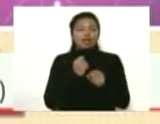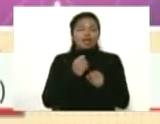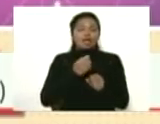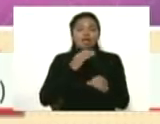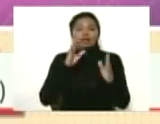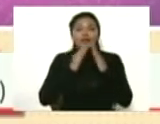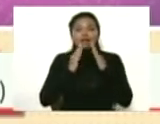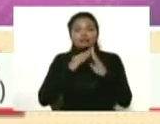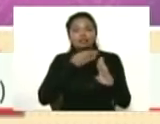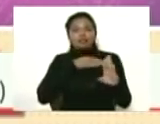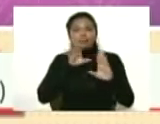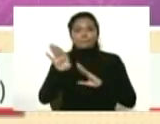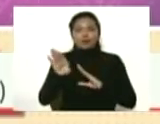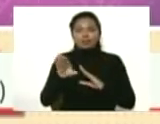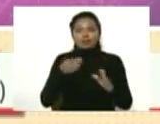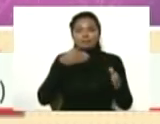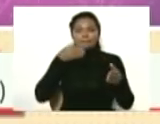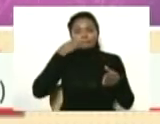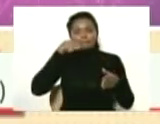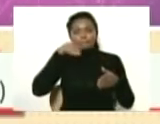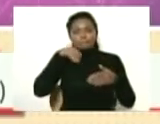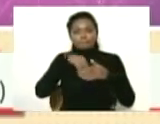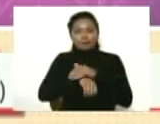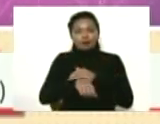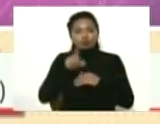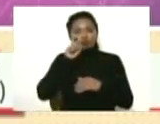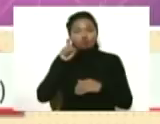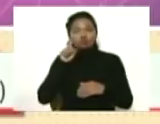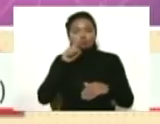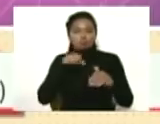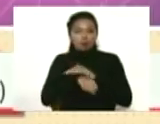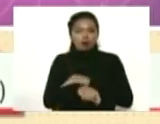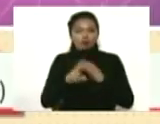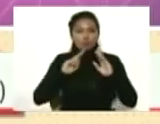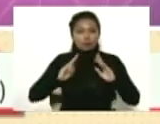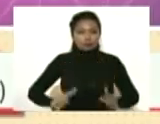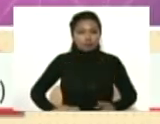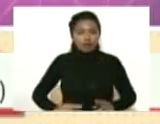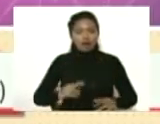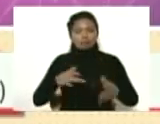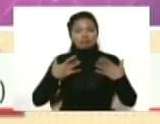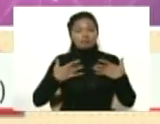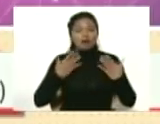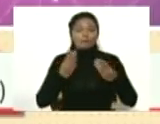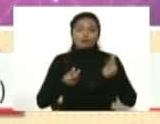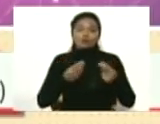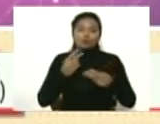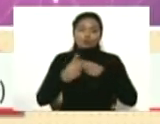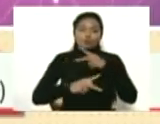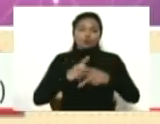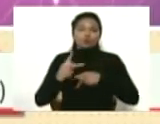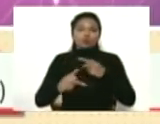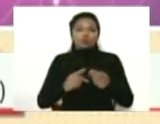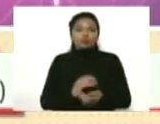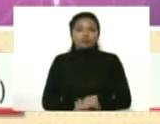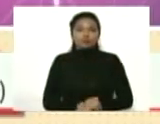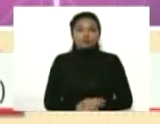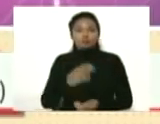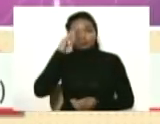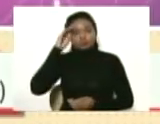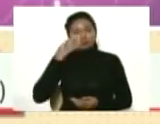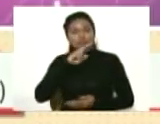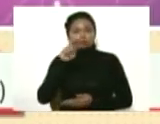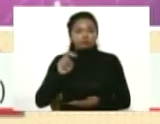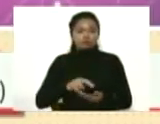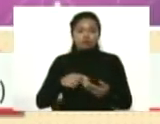patria, parto humanizado. Todo lo que ella dijo, la actividad productiva, es una milicia